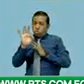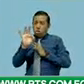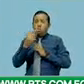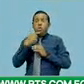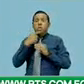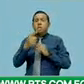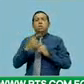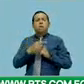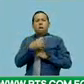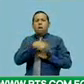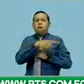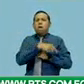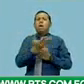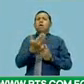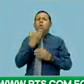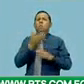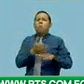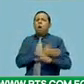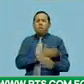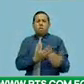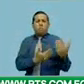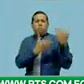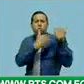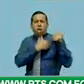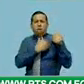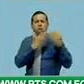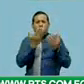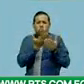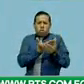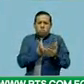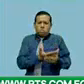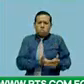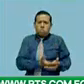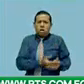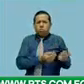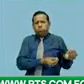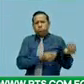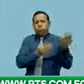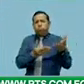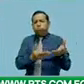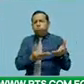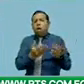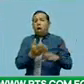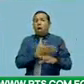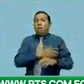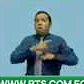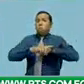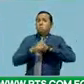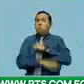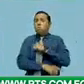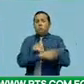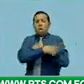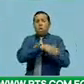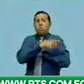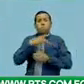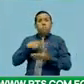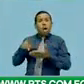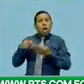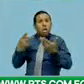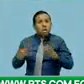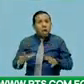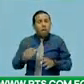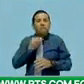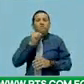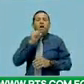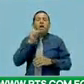ellos no cumplieron sus propias resoluciones. Multa de 21 salarios mínimos hasta 70 salarios mínimos, la destitución